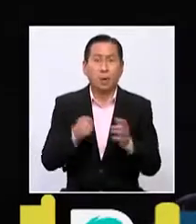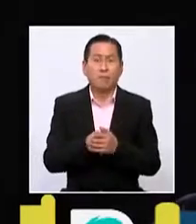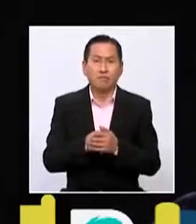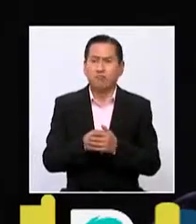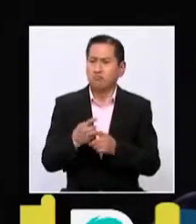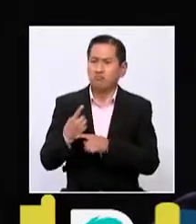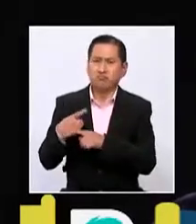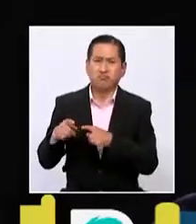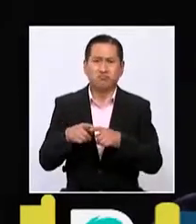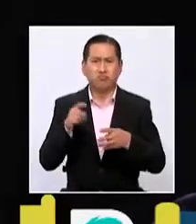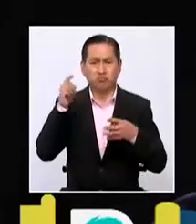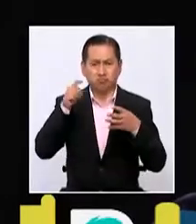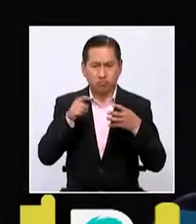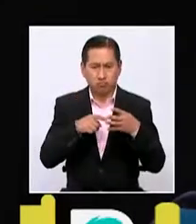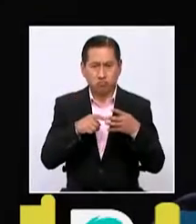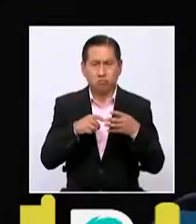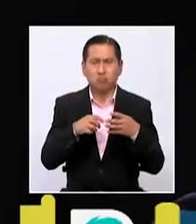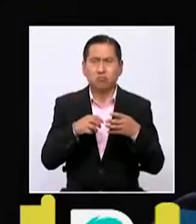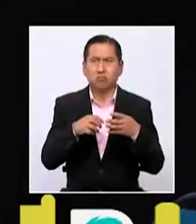las